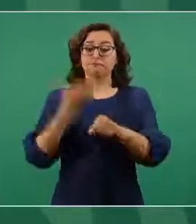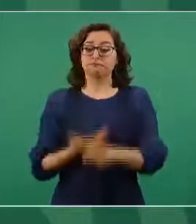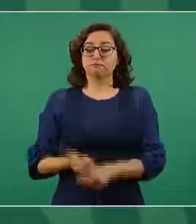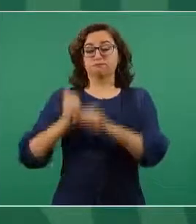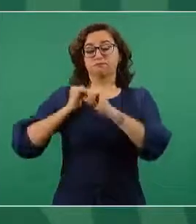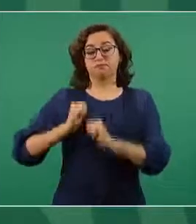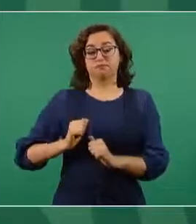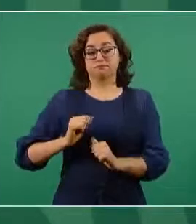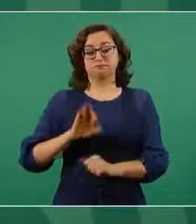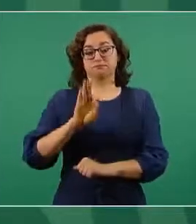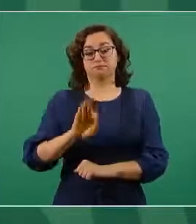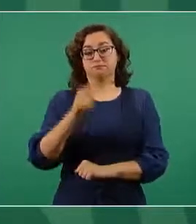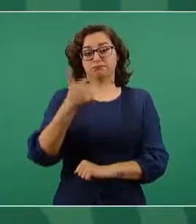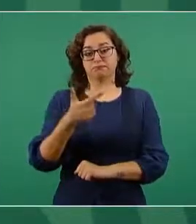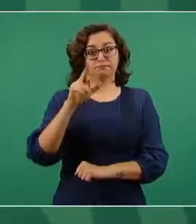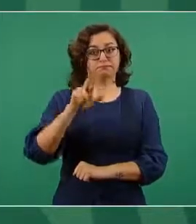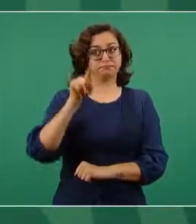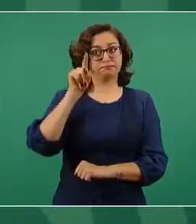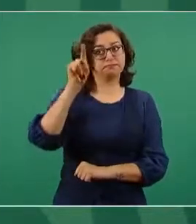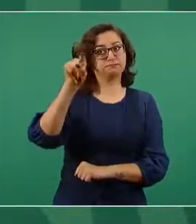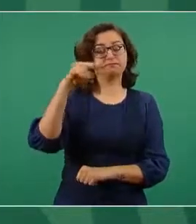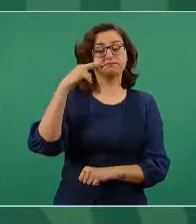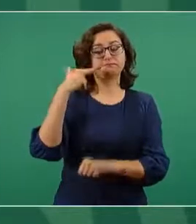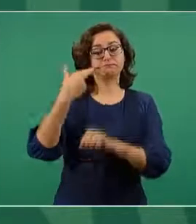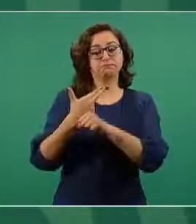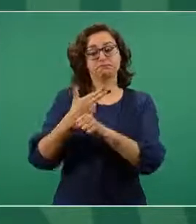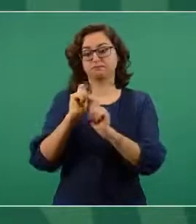tienen manera de